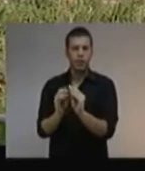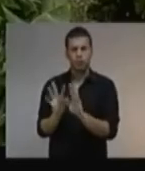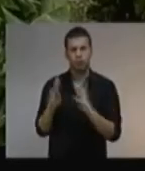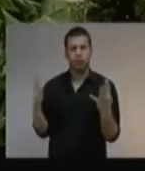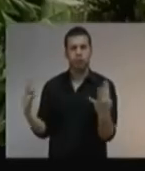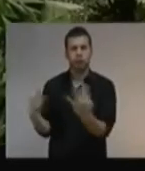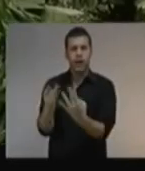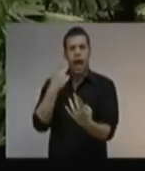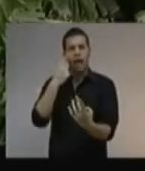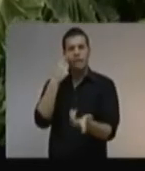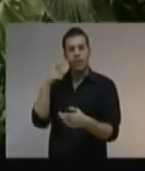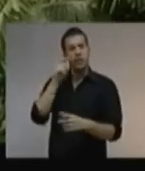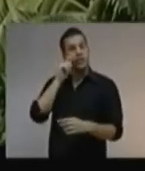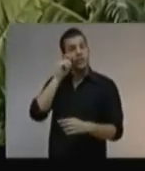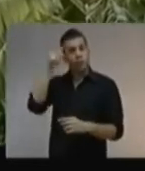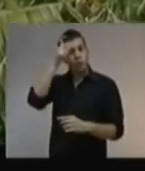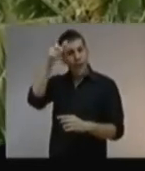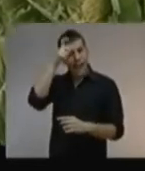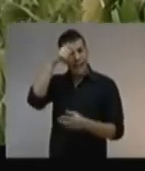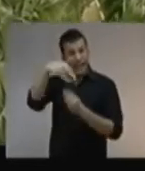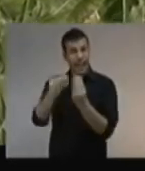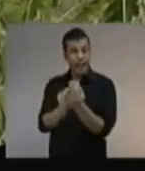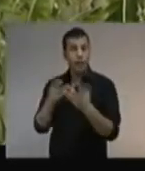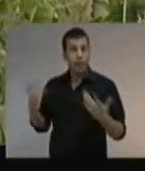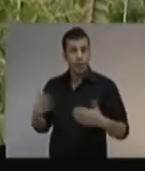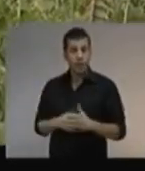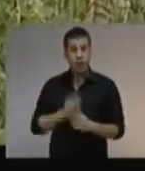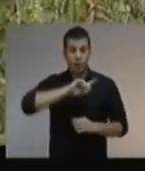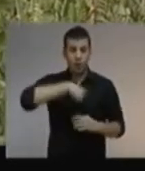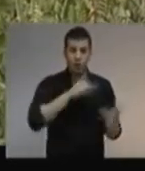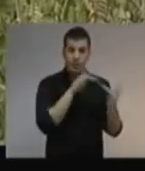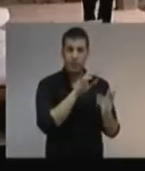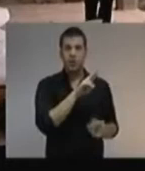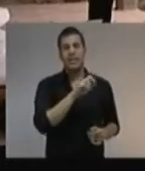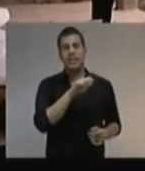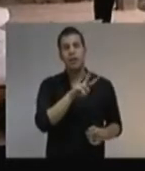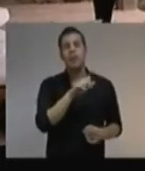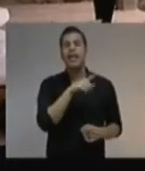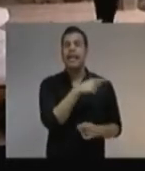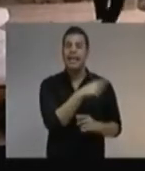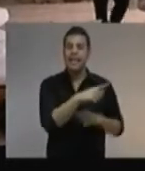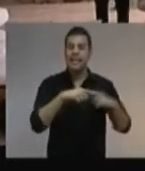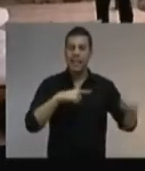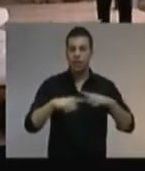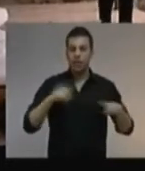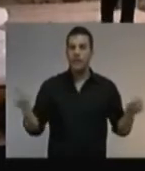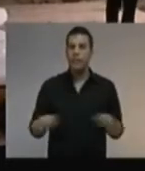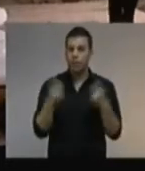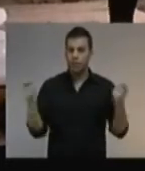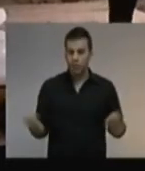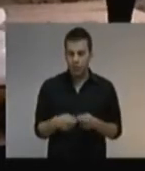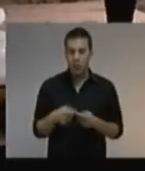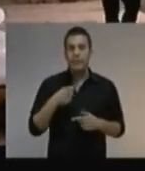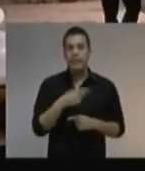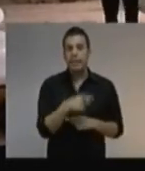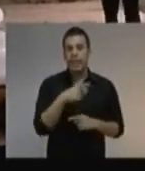las posibilidades de turismo rural que ofrece la isla. Hemos contactado con Raúl, él es director de promoción de Gran Canaria Natural, y hemos quedado en uno de